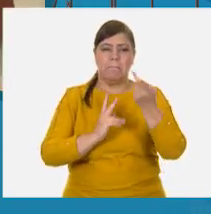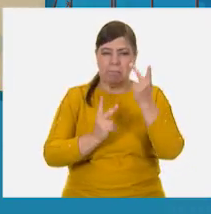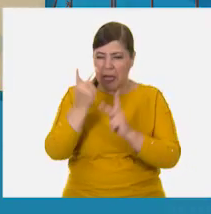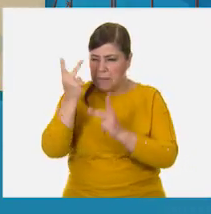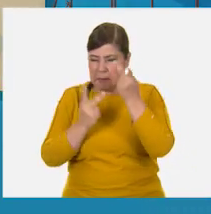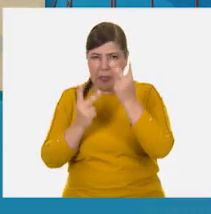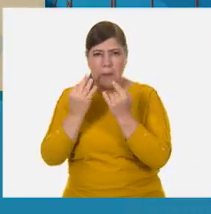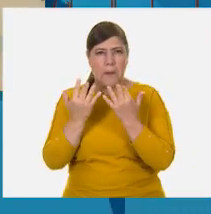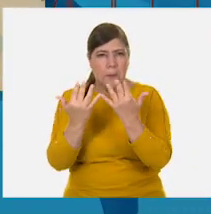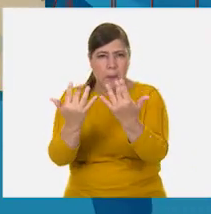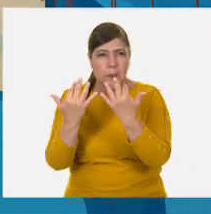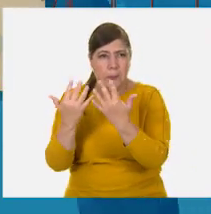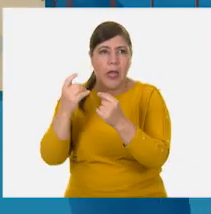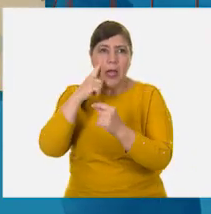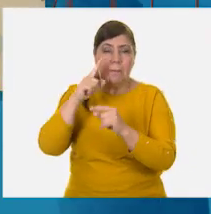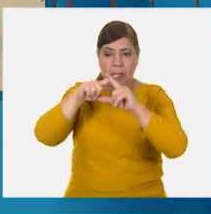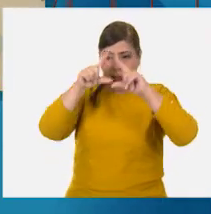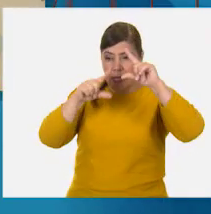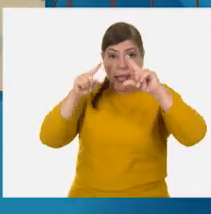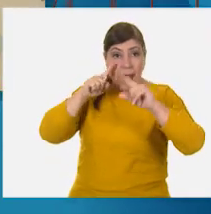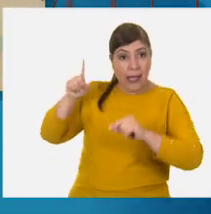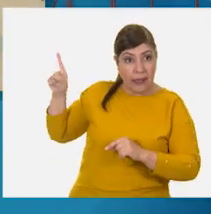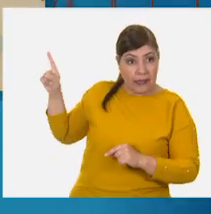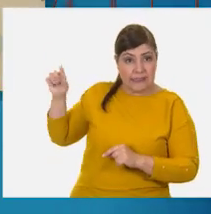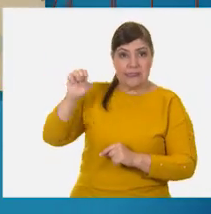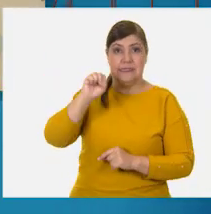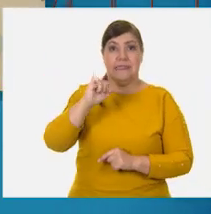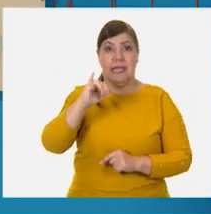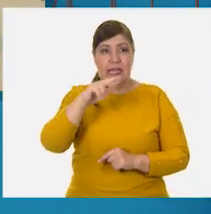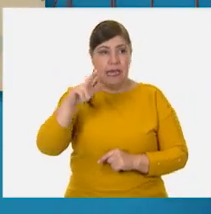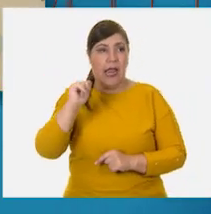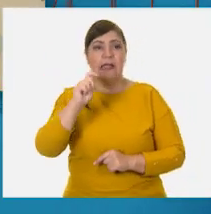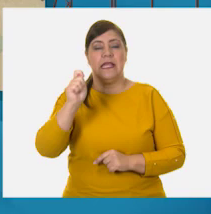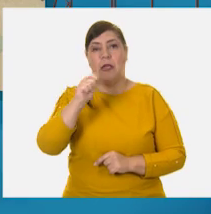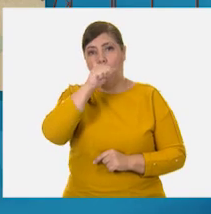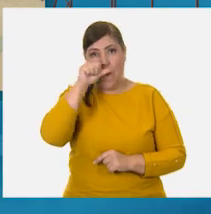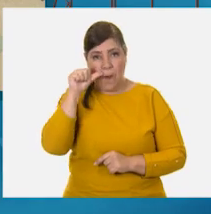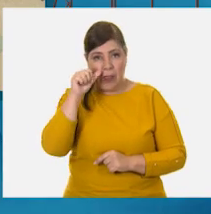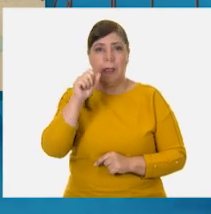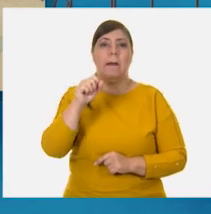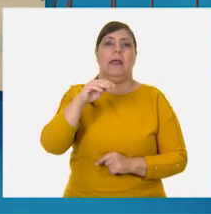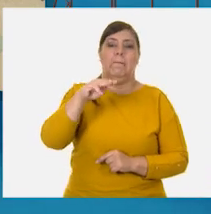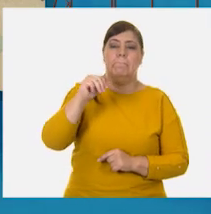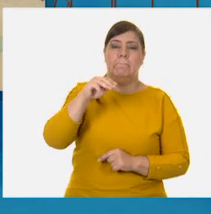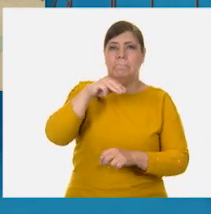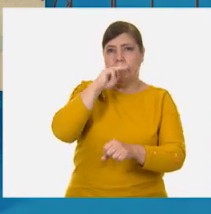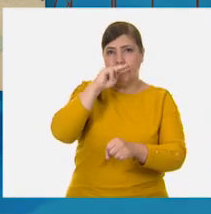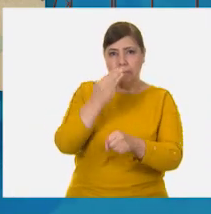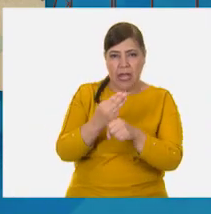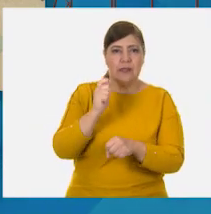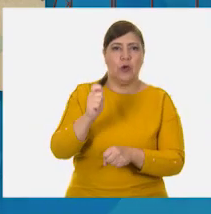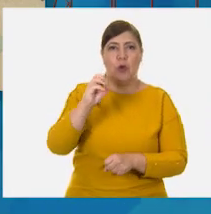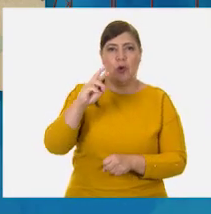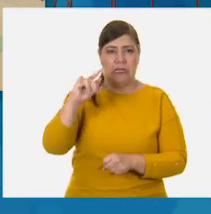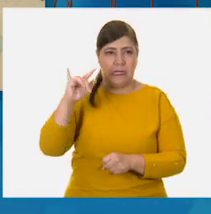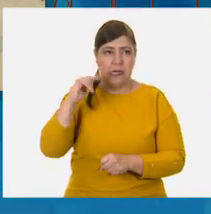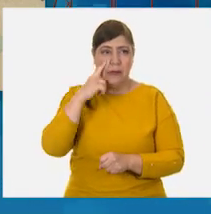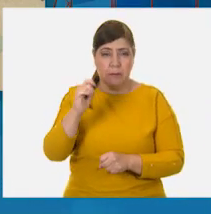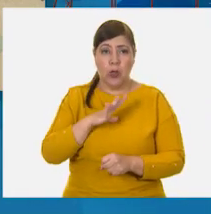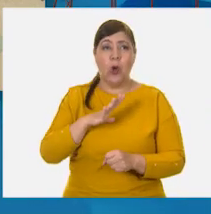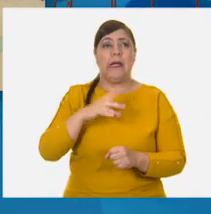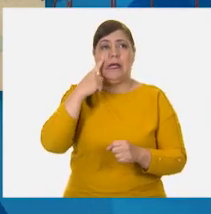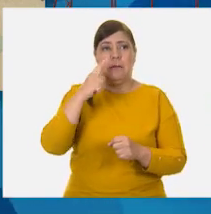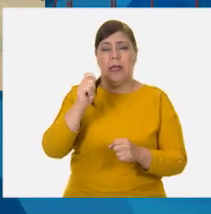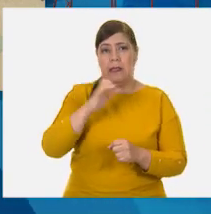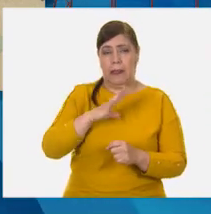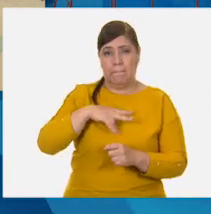extiende a partir de la depresión de la Sierra Madre Oriental y la Sierra de Juárez. Sus tierras llanas arrancan en la porción media del estado de Veracruz,